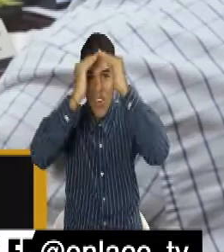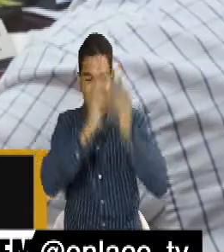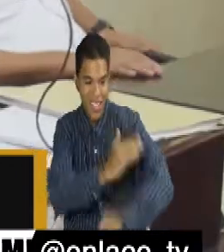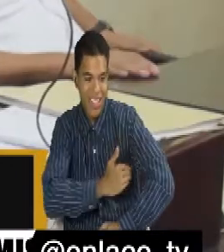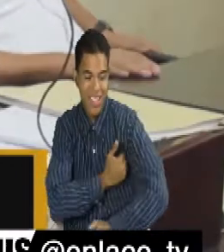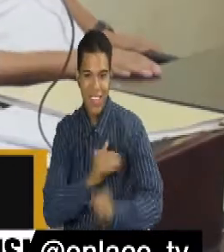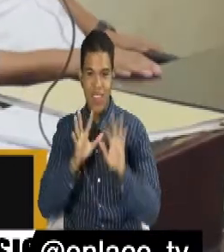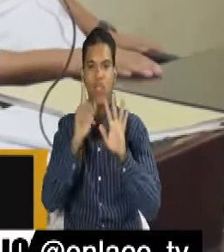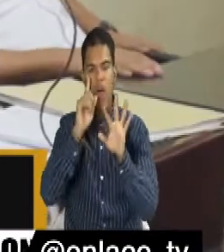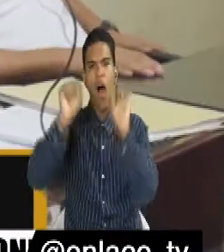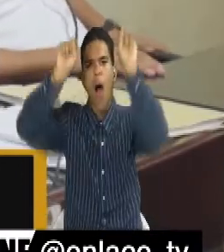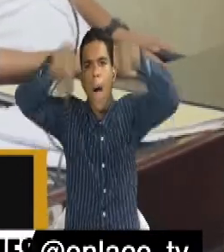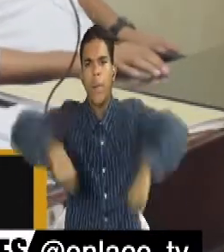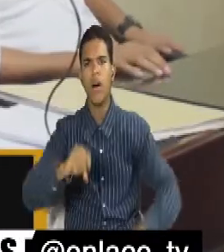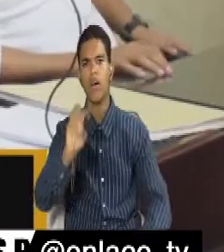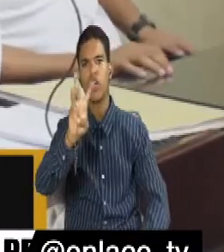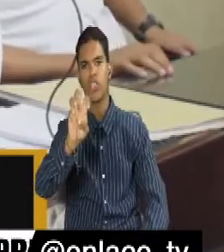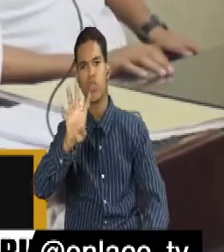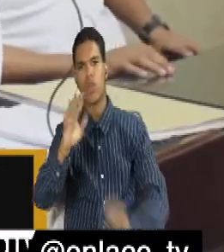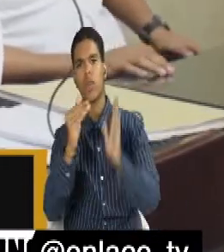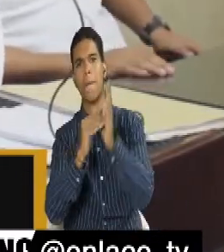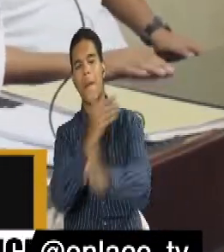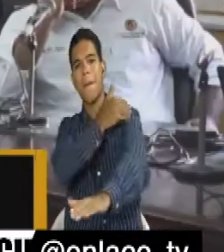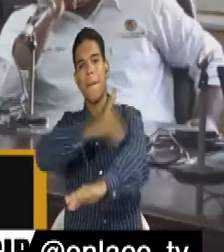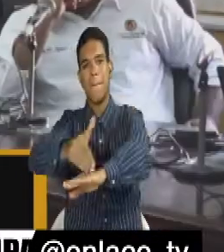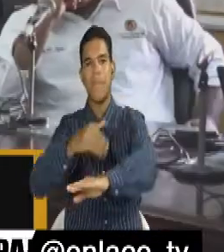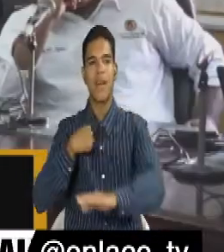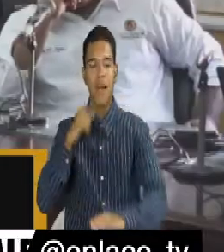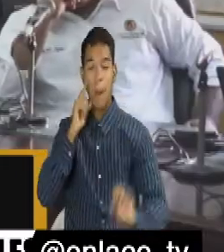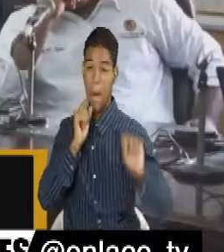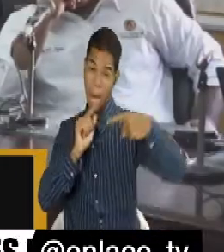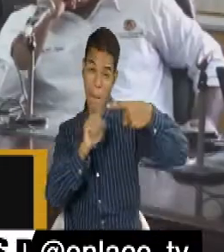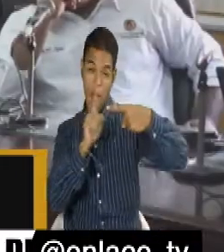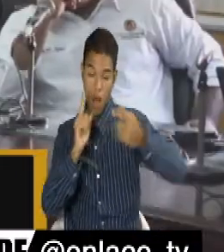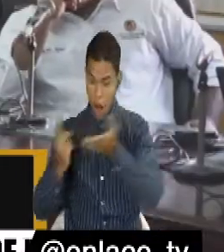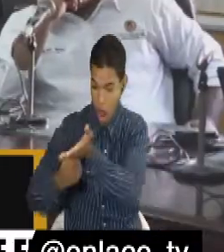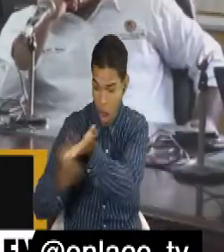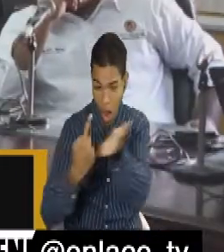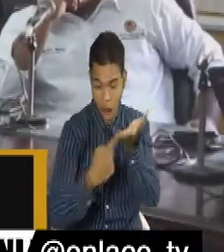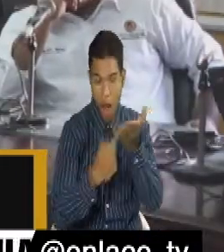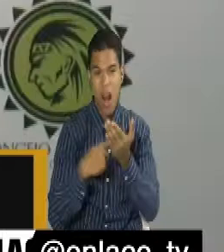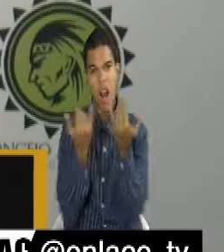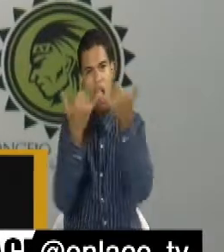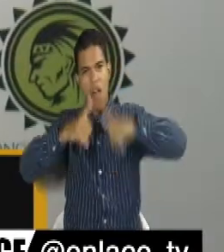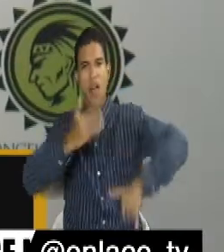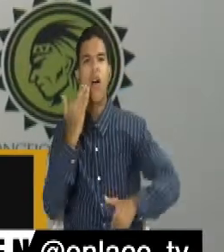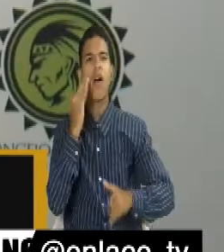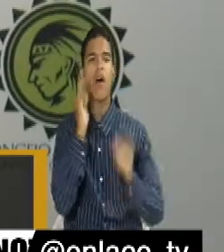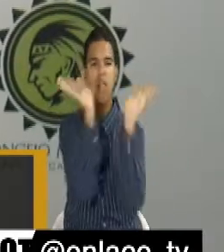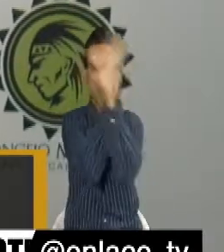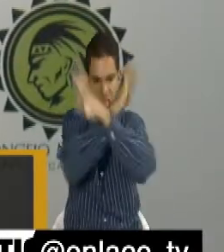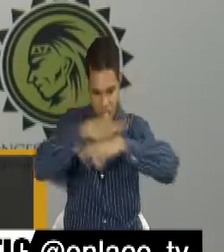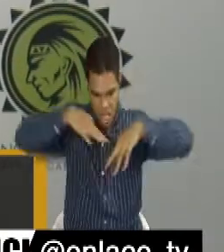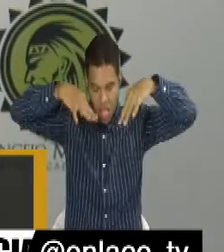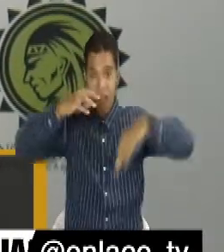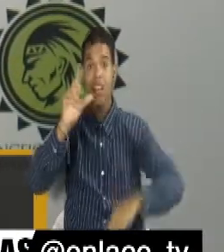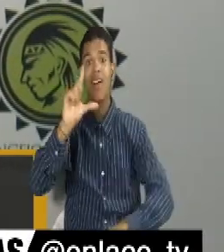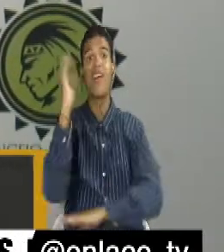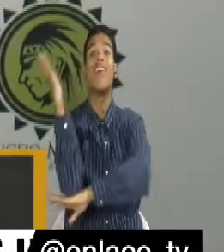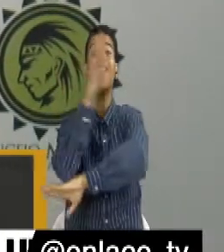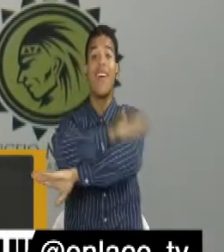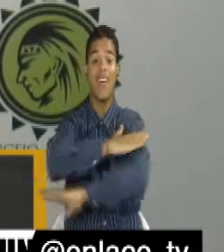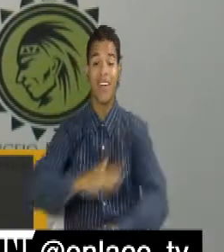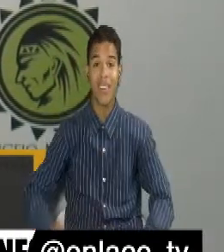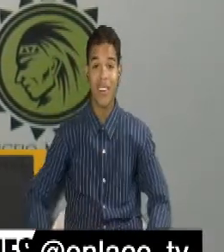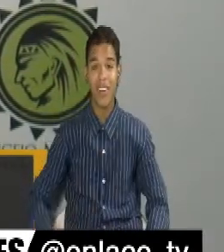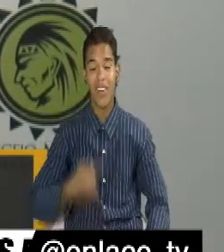por 84 mil millones de pesos. La discusión en primer debate terminó la madrugada de este lunes. Para toda la comunidad barranqueña, un parte de tranquilidad